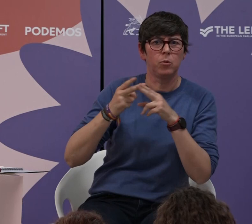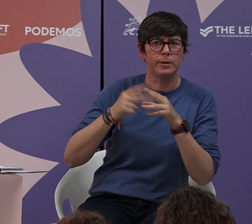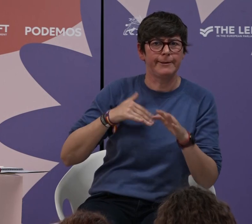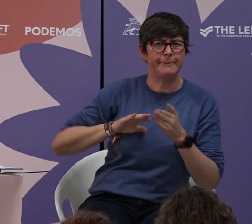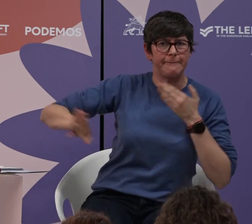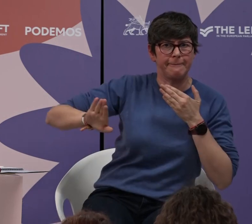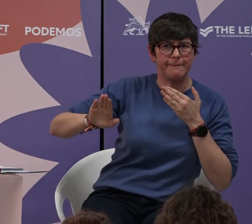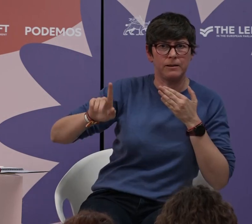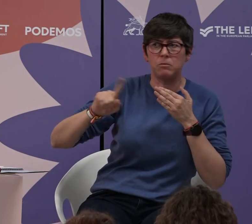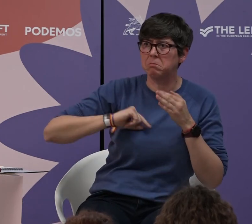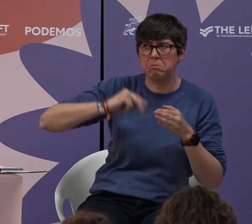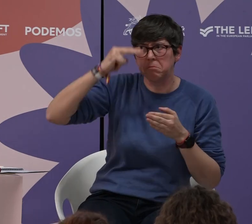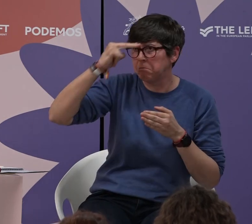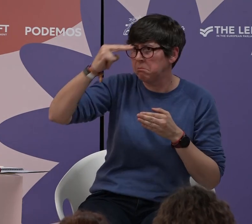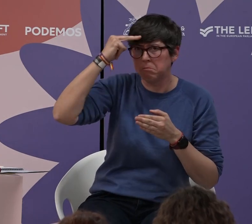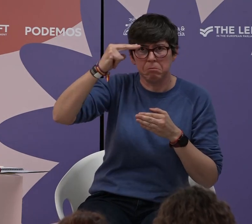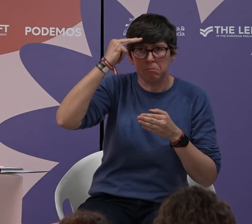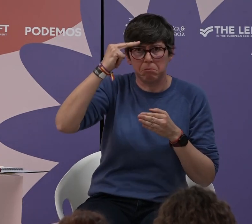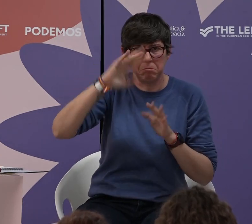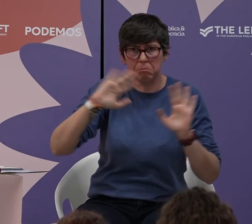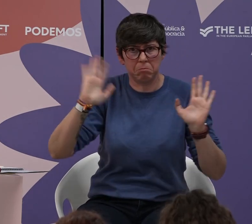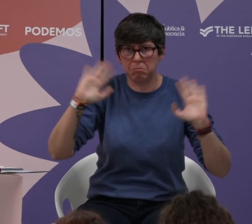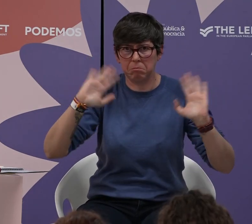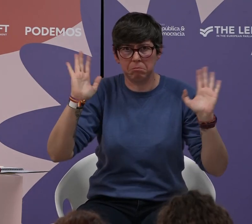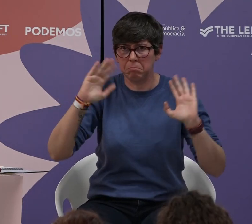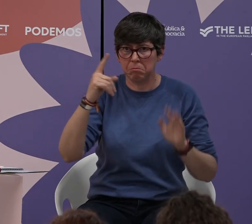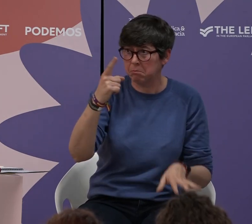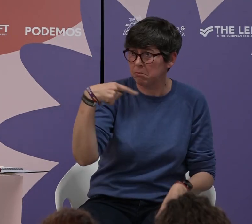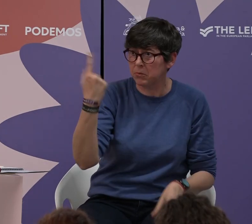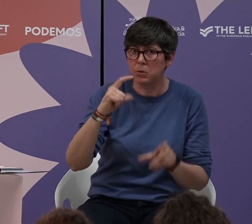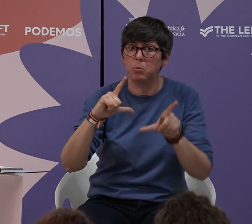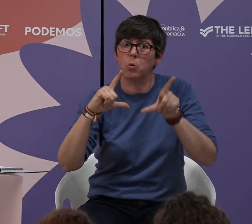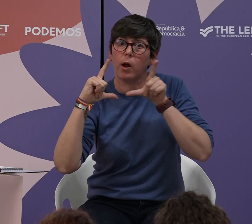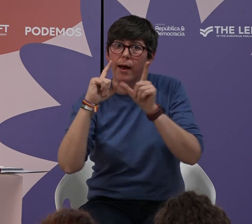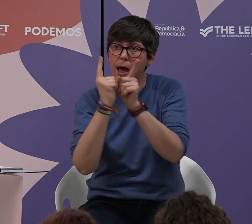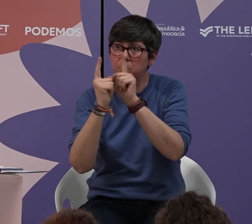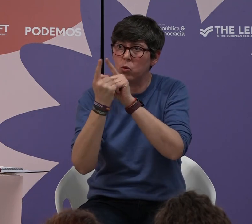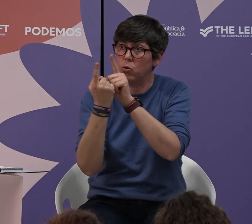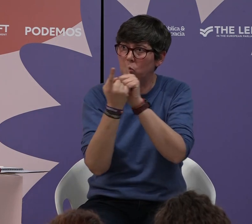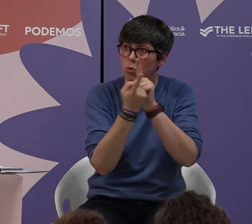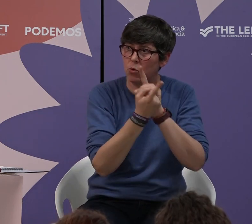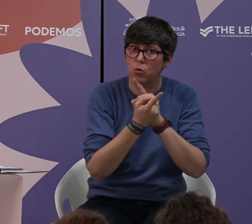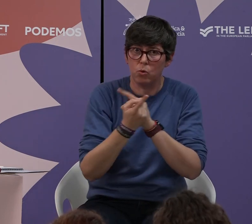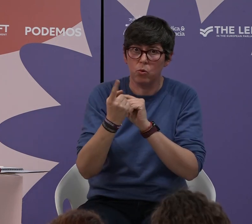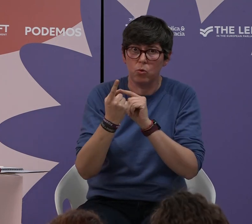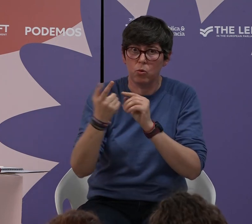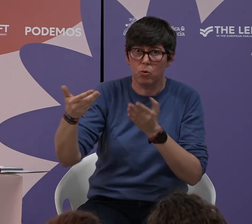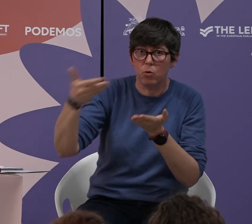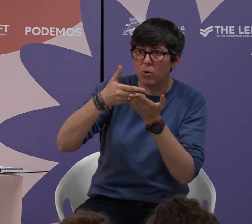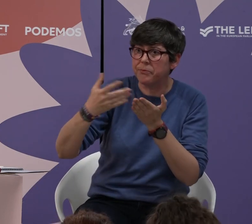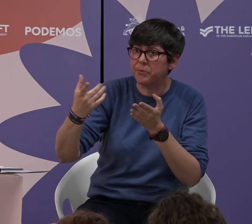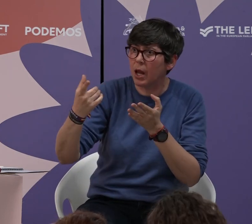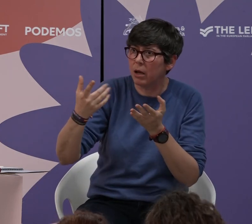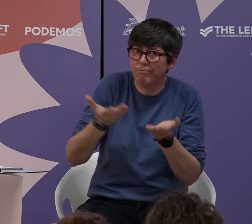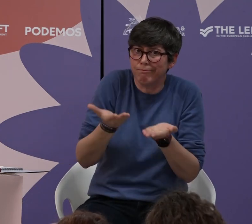de los movimientos de las organizaciones de los colectivos y y Bueno hay gente que no quiere que se le identifique con ningún partido político